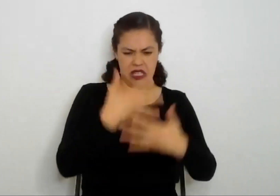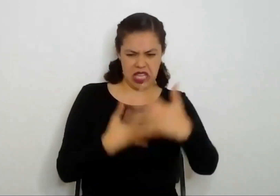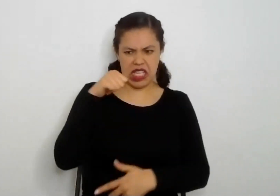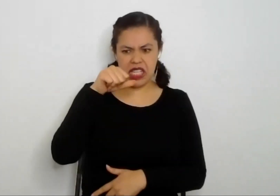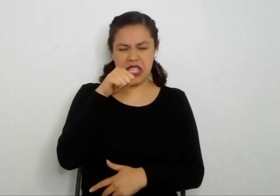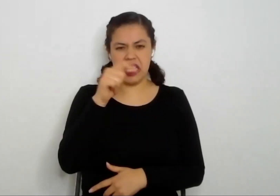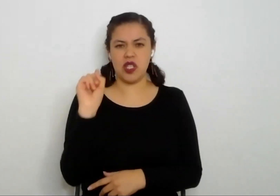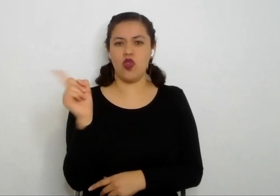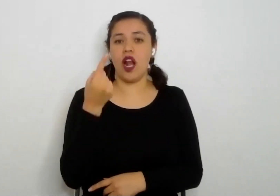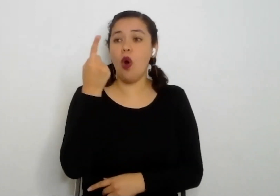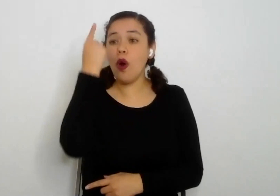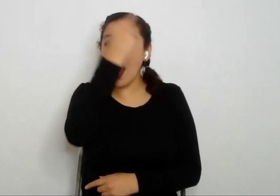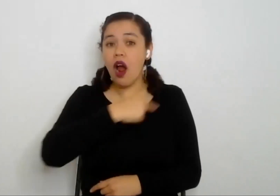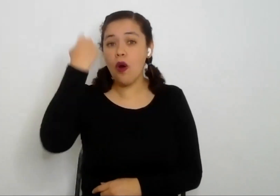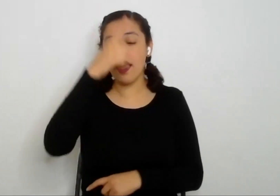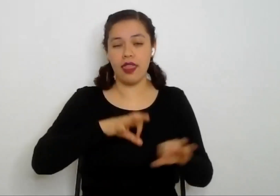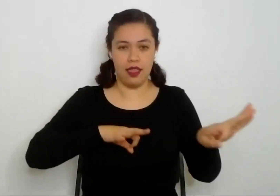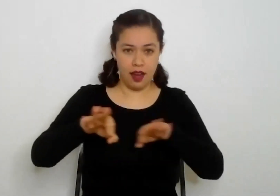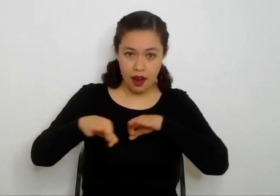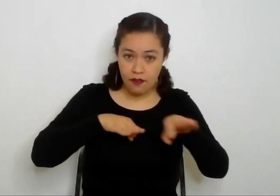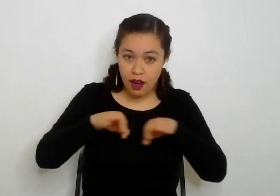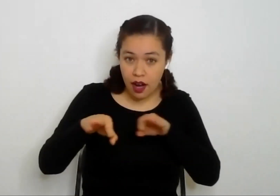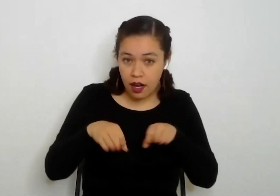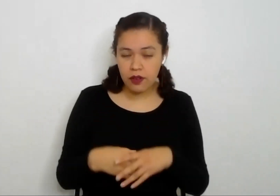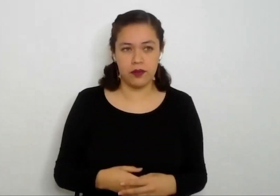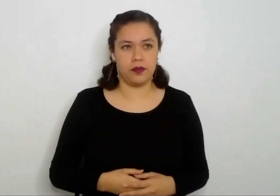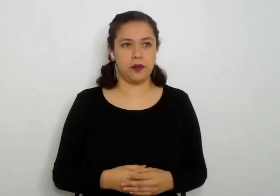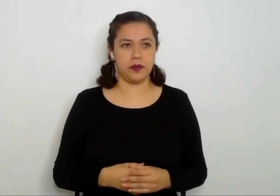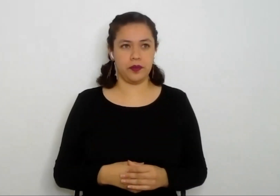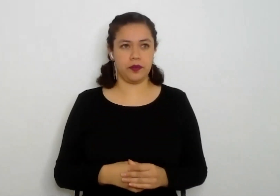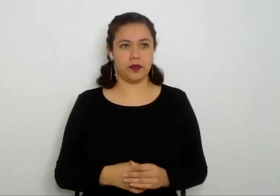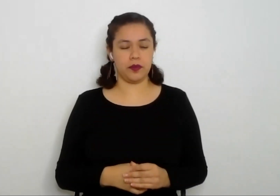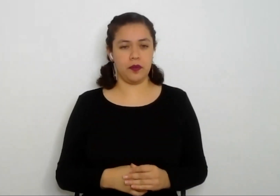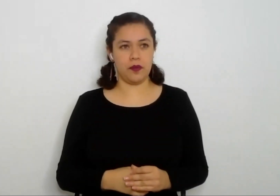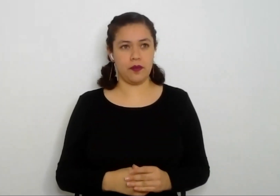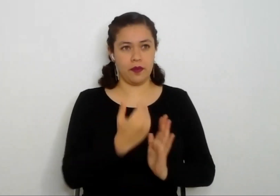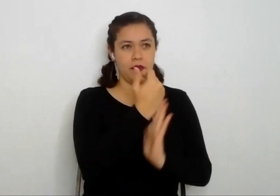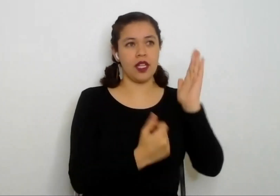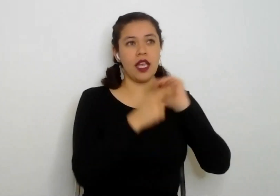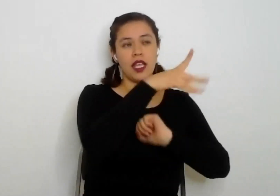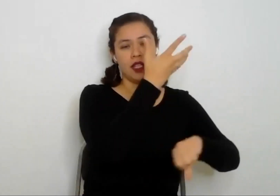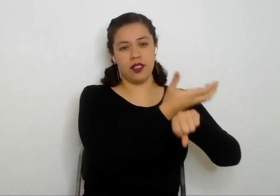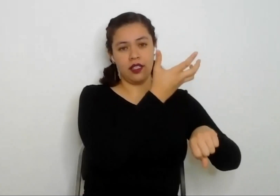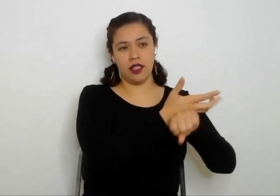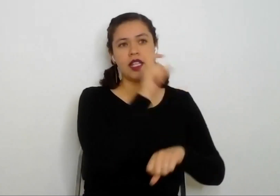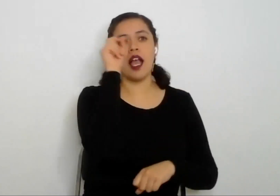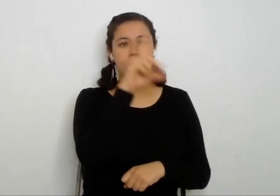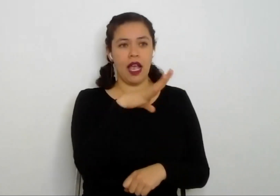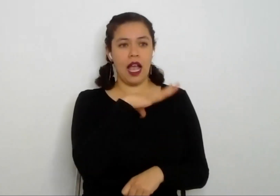hora en el del mínimo en Estados Unidos. Igual sucede en los